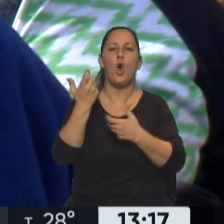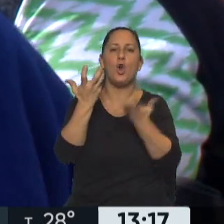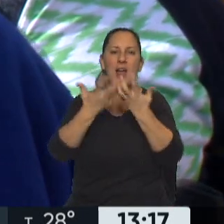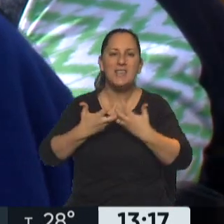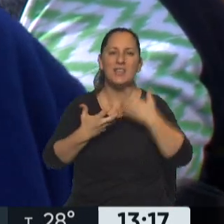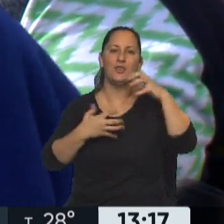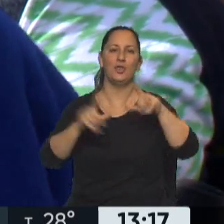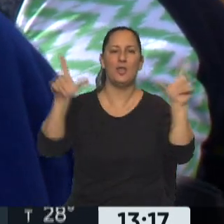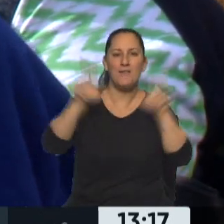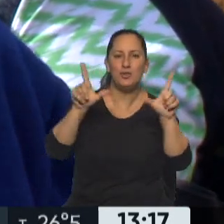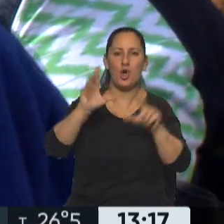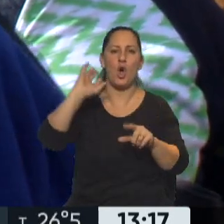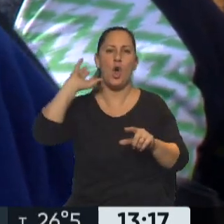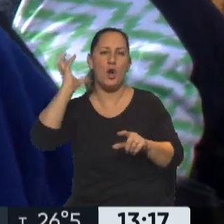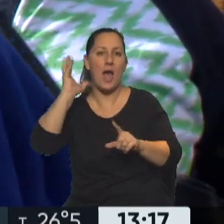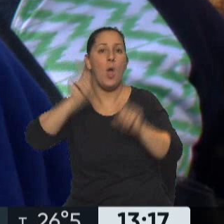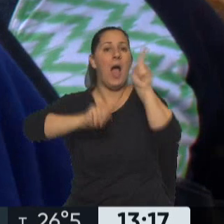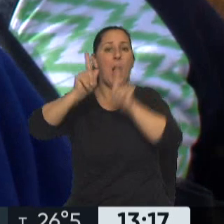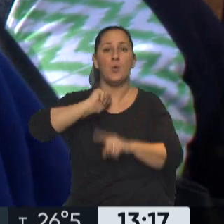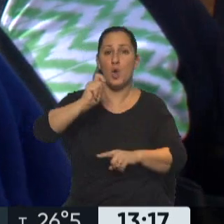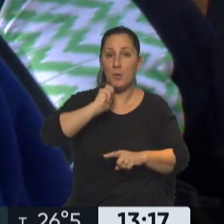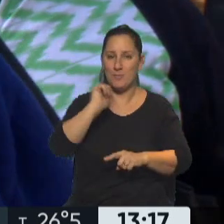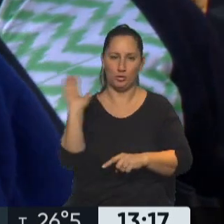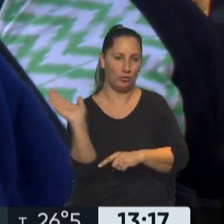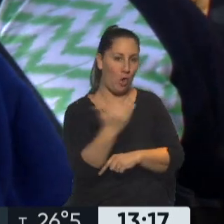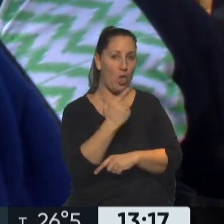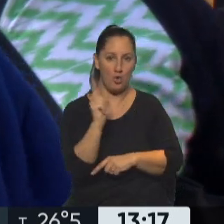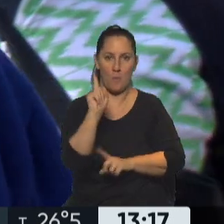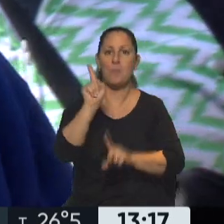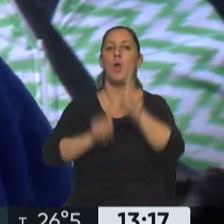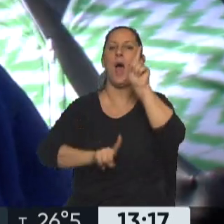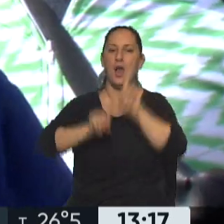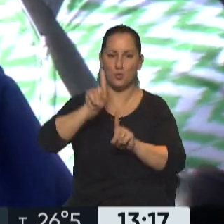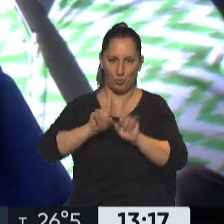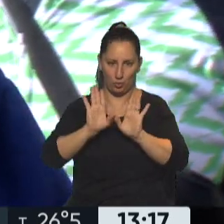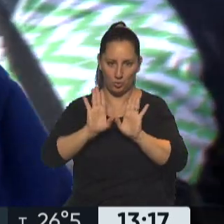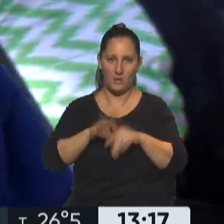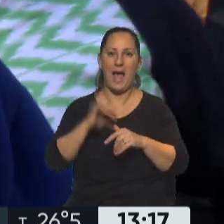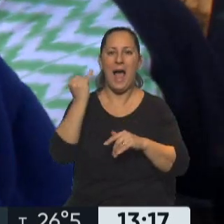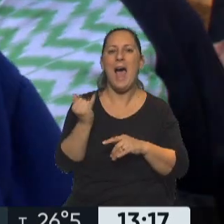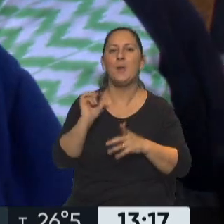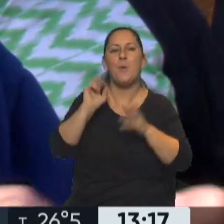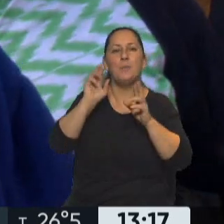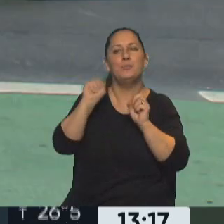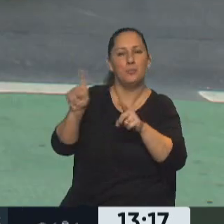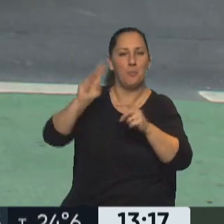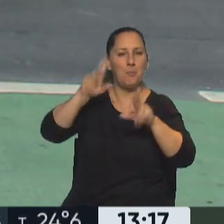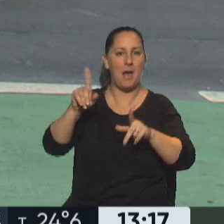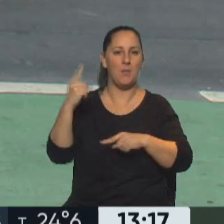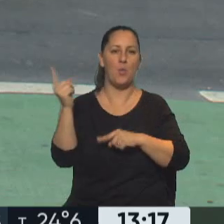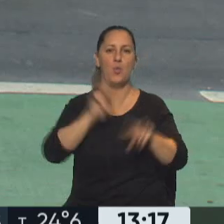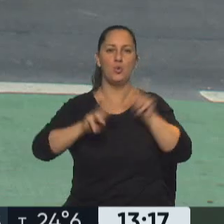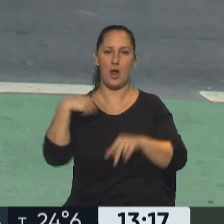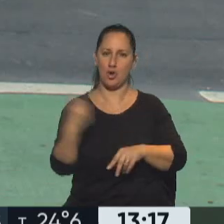algunos periodistas. No son todos, no son todos los canales tampoco, pero se han dado una estrategia para demonizarnos,